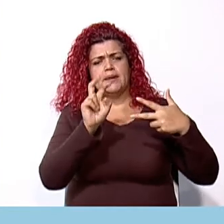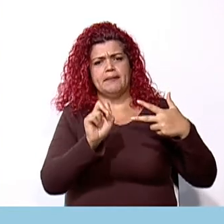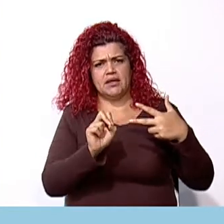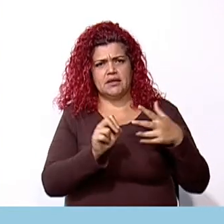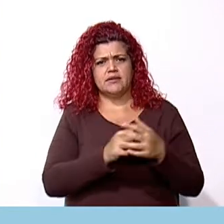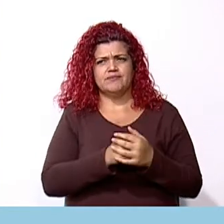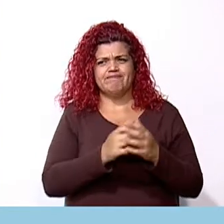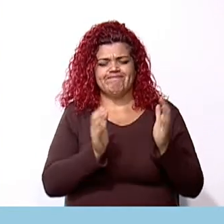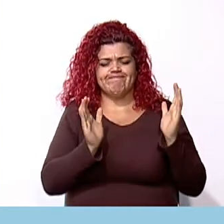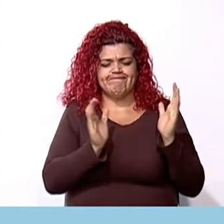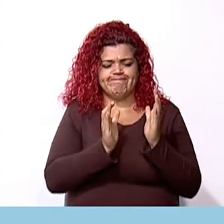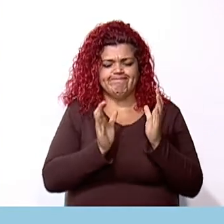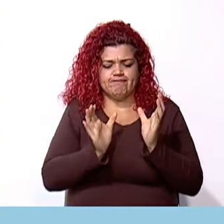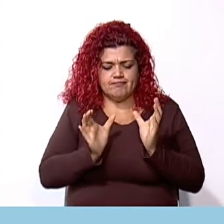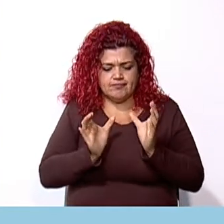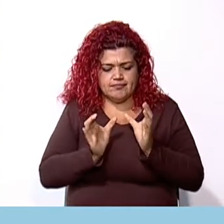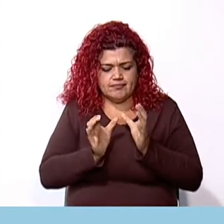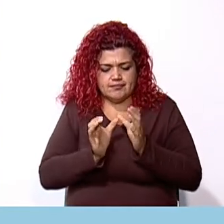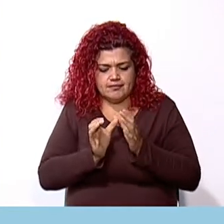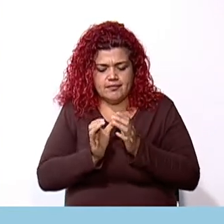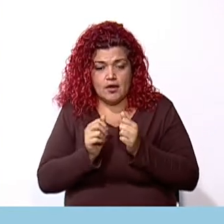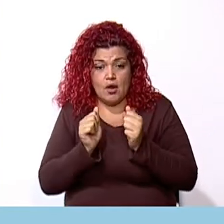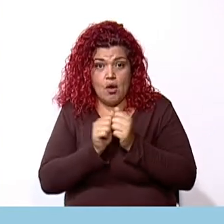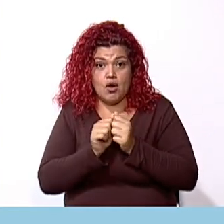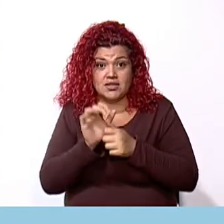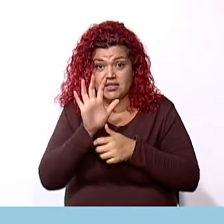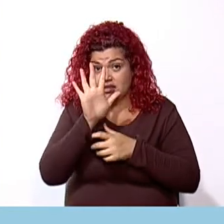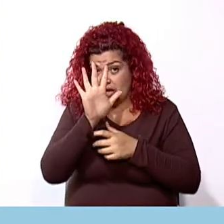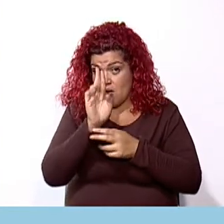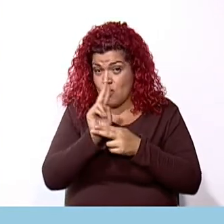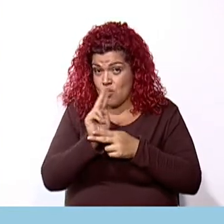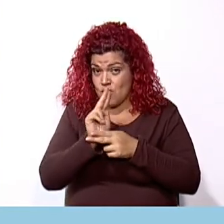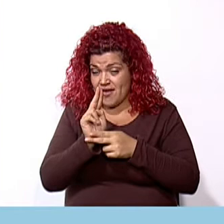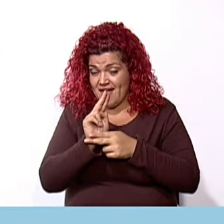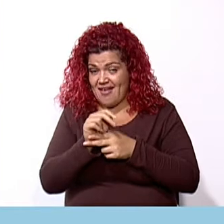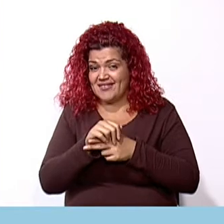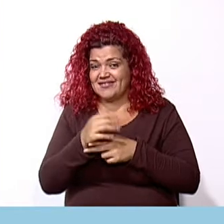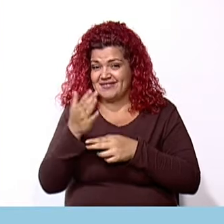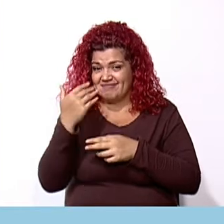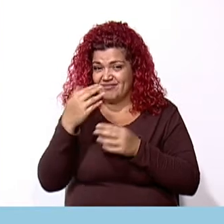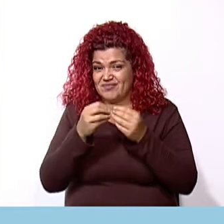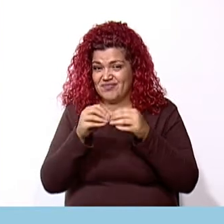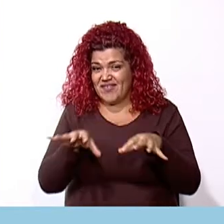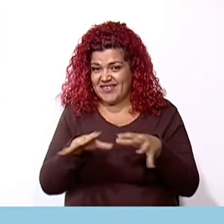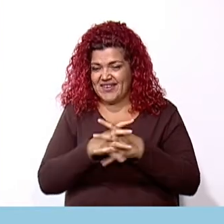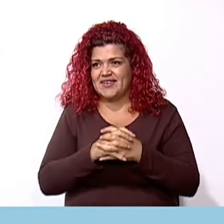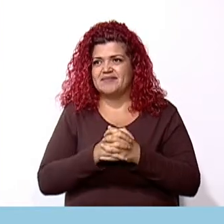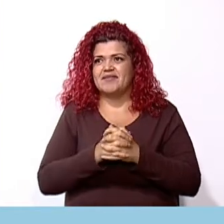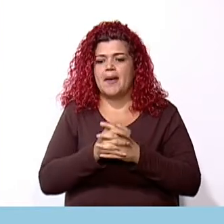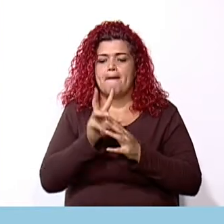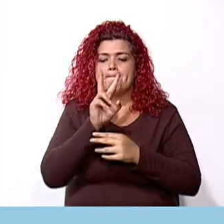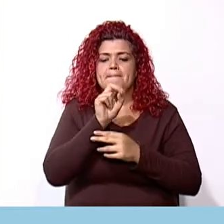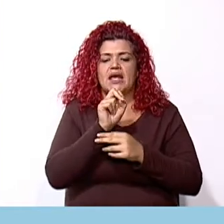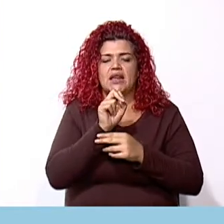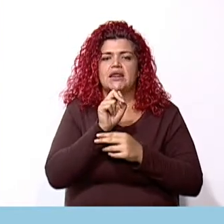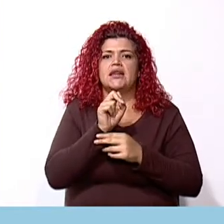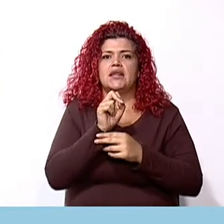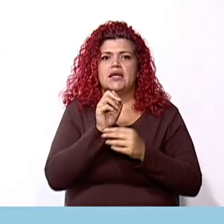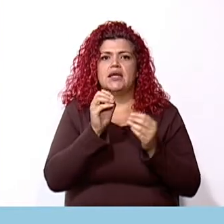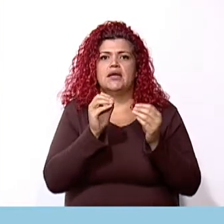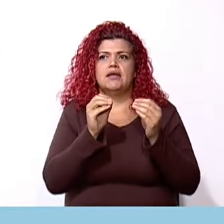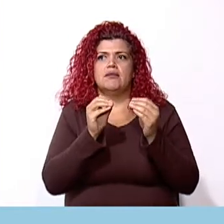Y vamos a unirlas con las 5 unidades que teníamos sueltas. 20 y